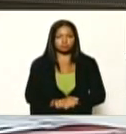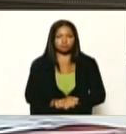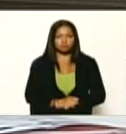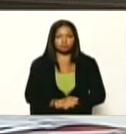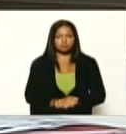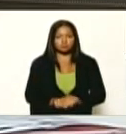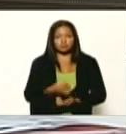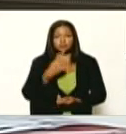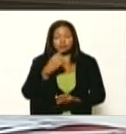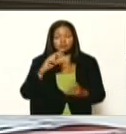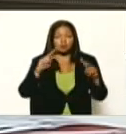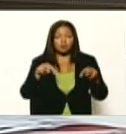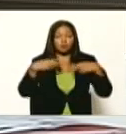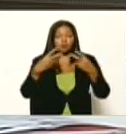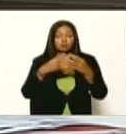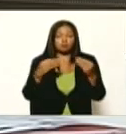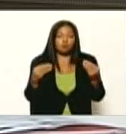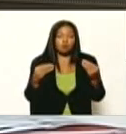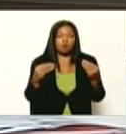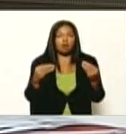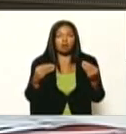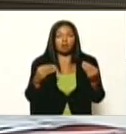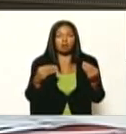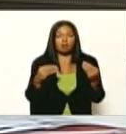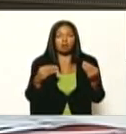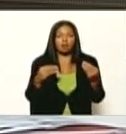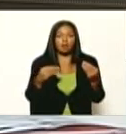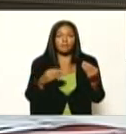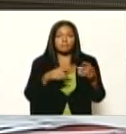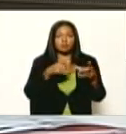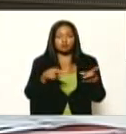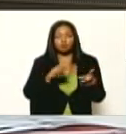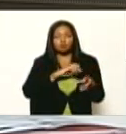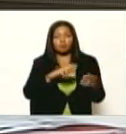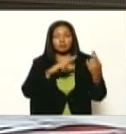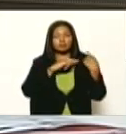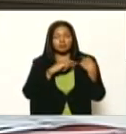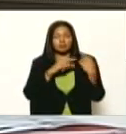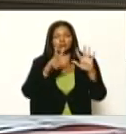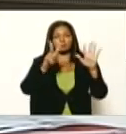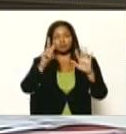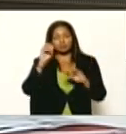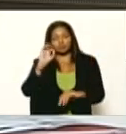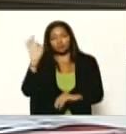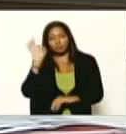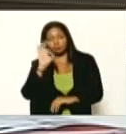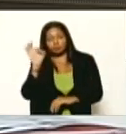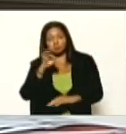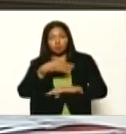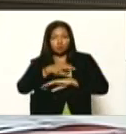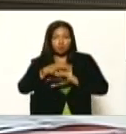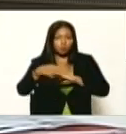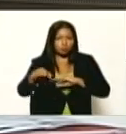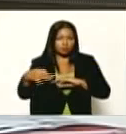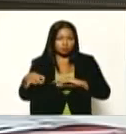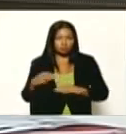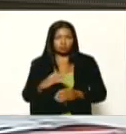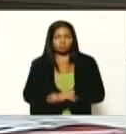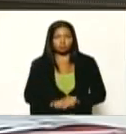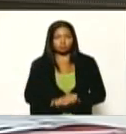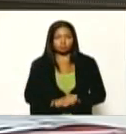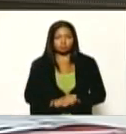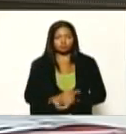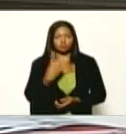renovar las autoridades de nuestros representantes en un 70% de los municipios. O sea, solo